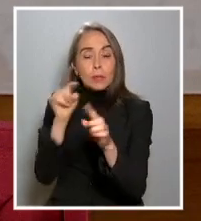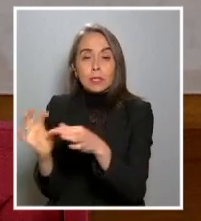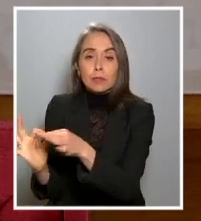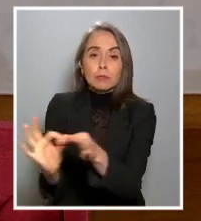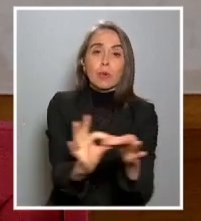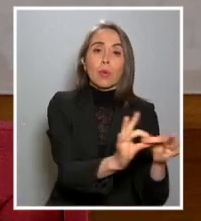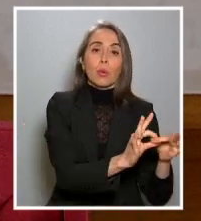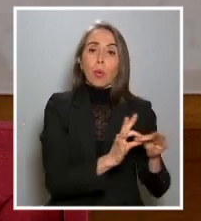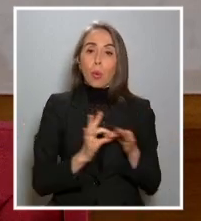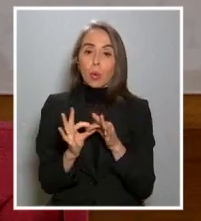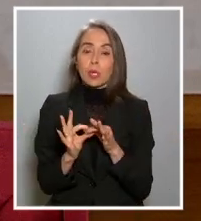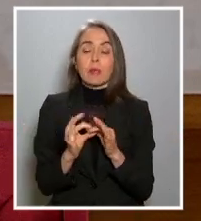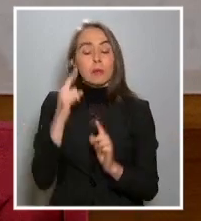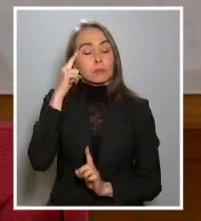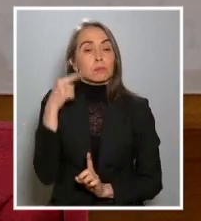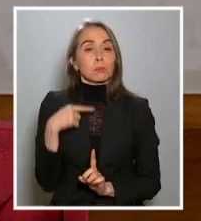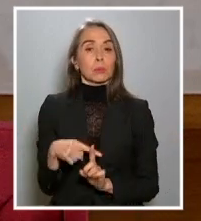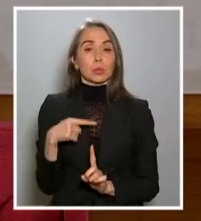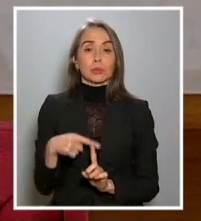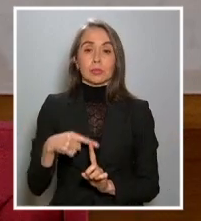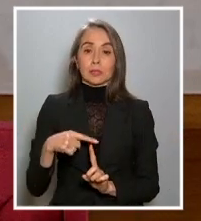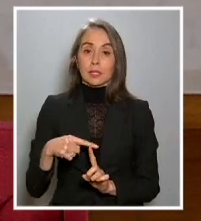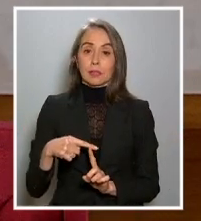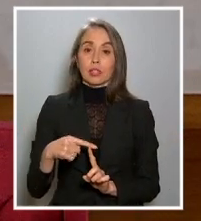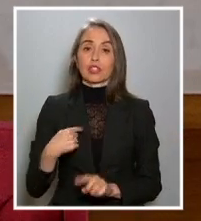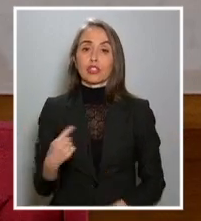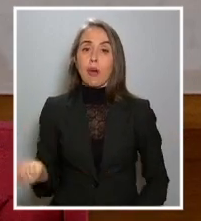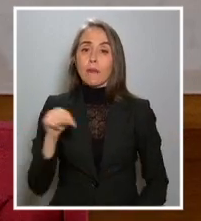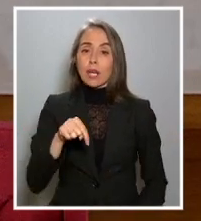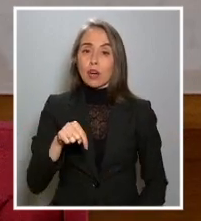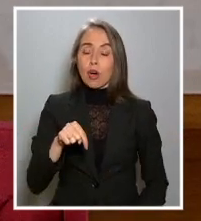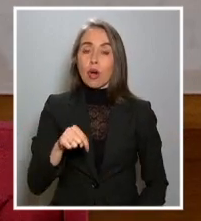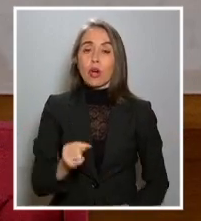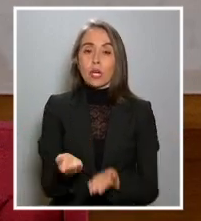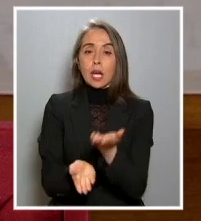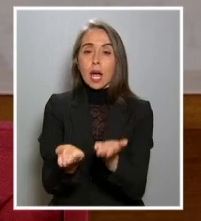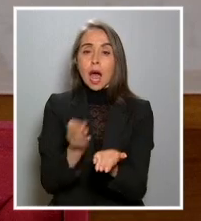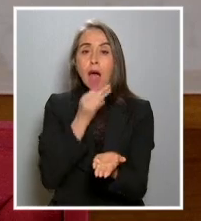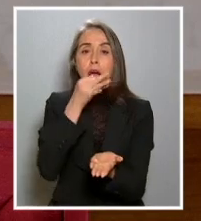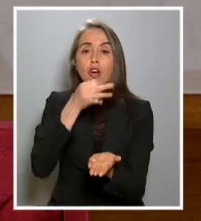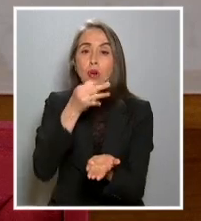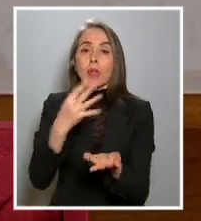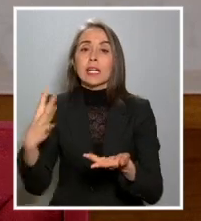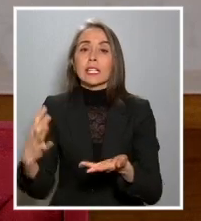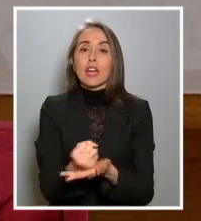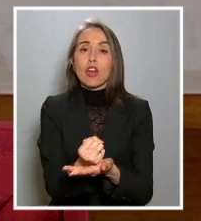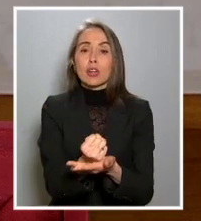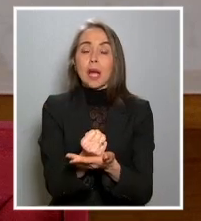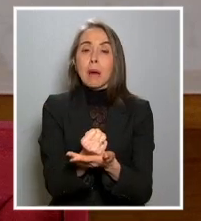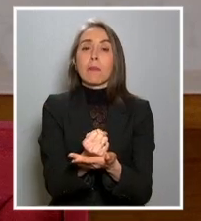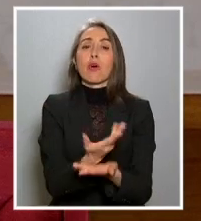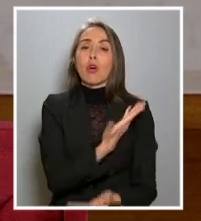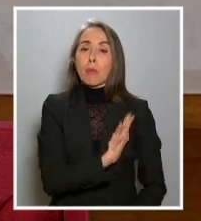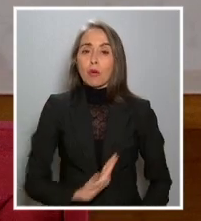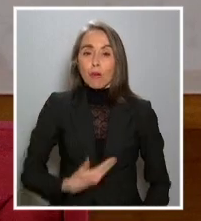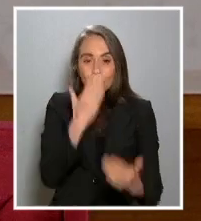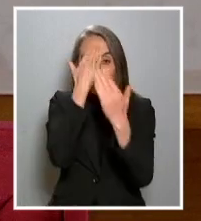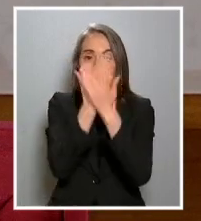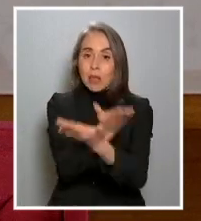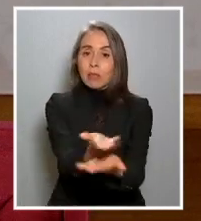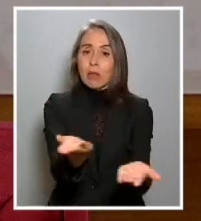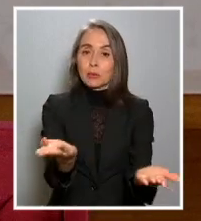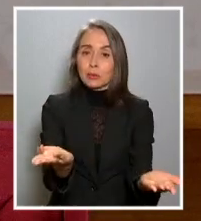unidad y optimismo con el que vengo hoy a dar cuenta ante ustedes de lo que hemos logrado como gobierno,